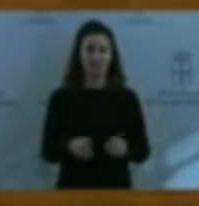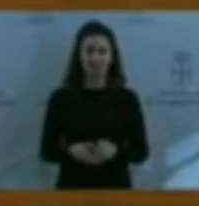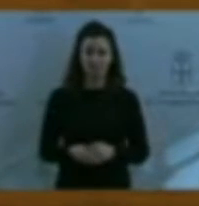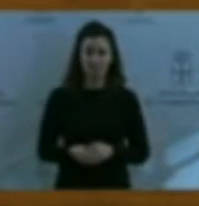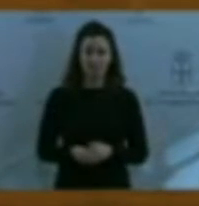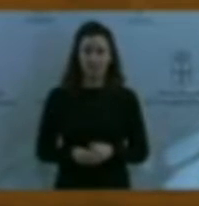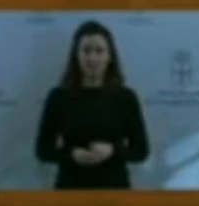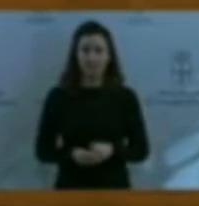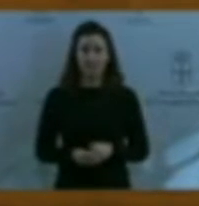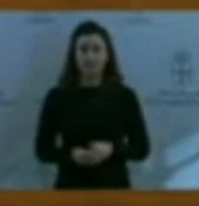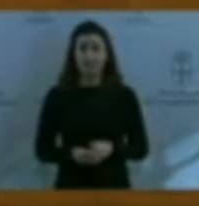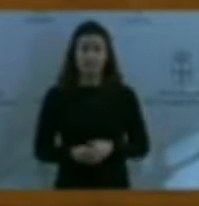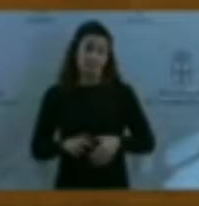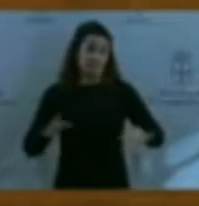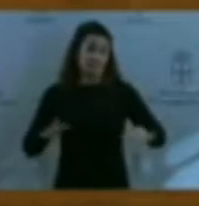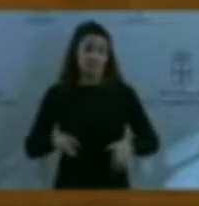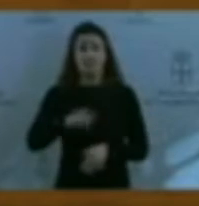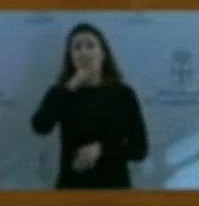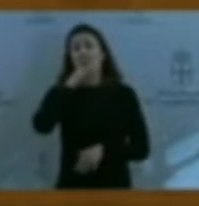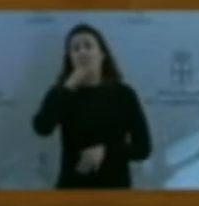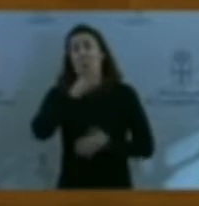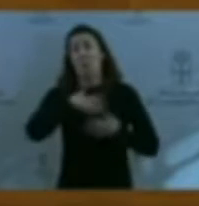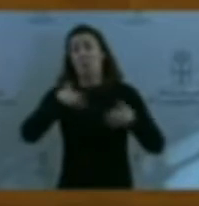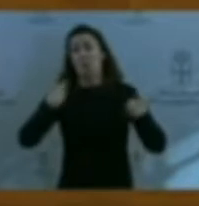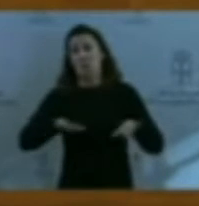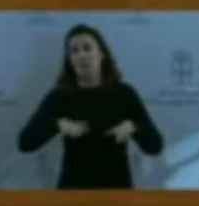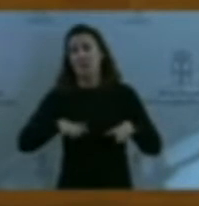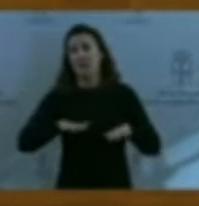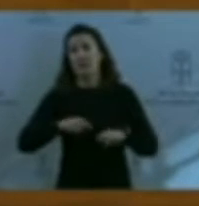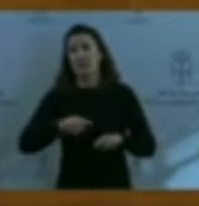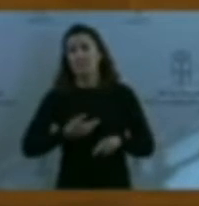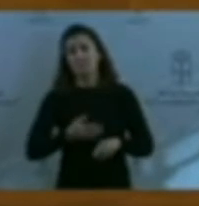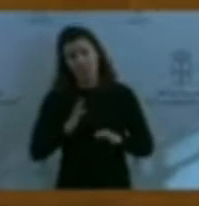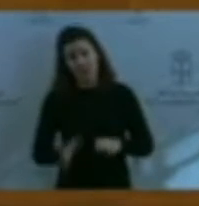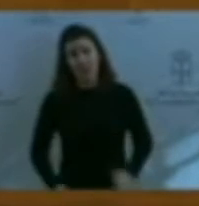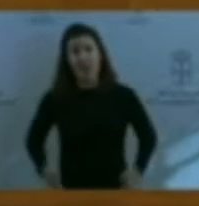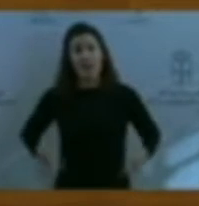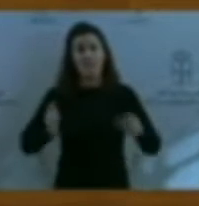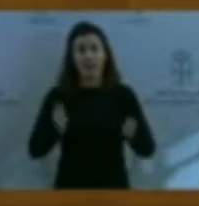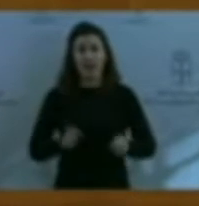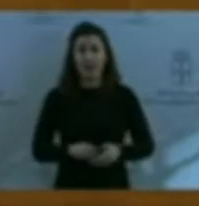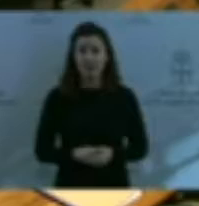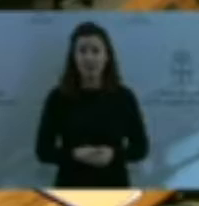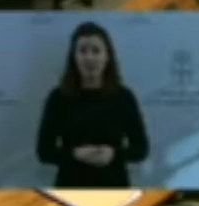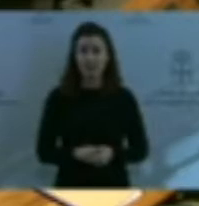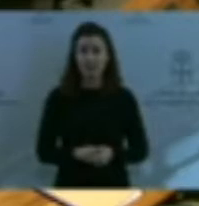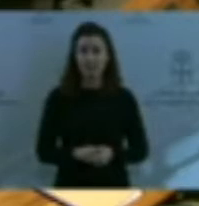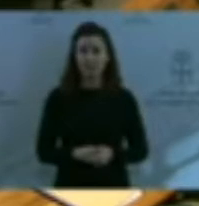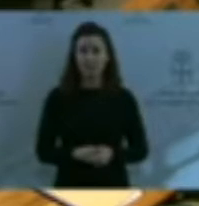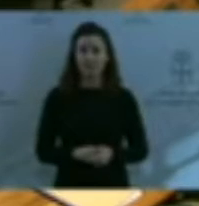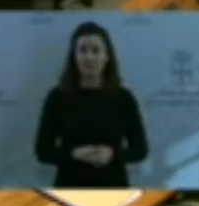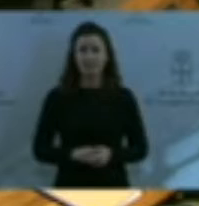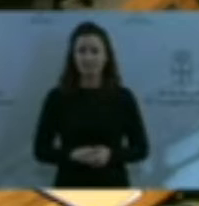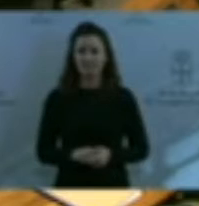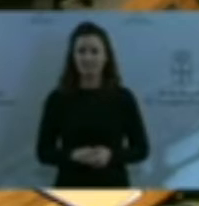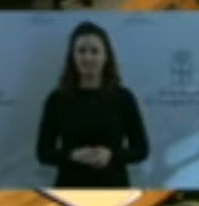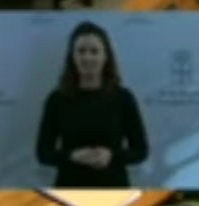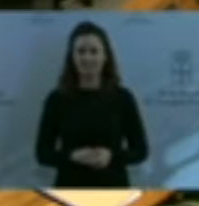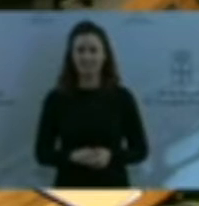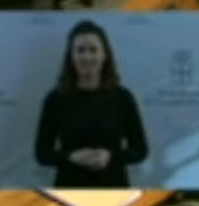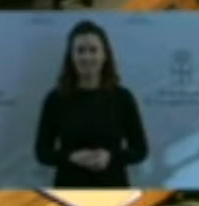ríanse y los demás a pagar. Efectivamente, los demás a pagar.